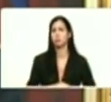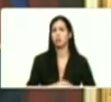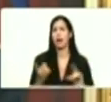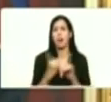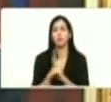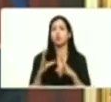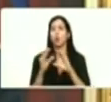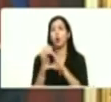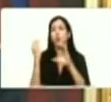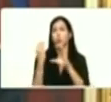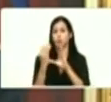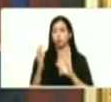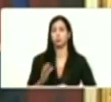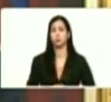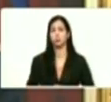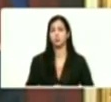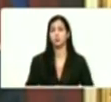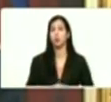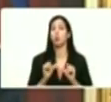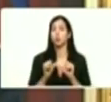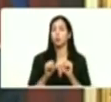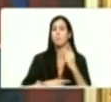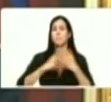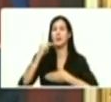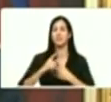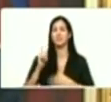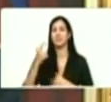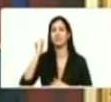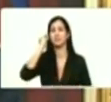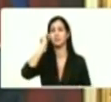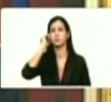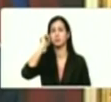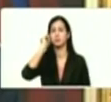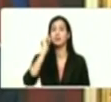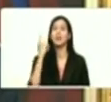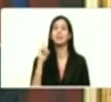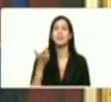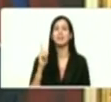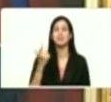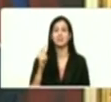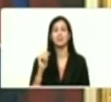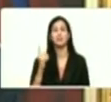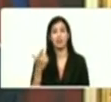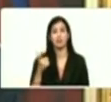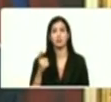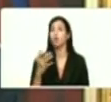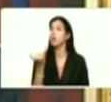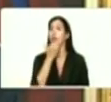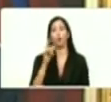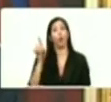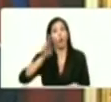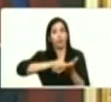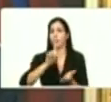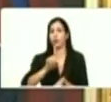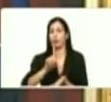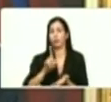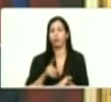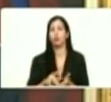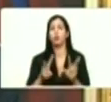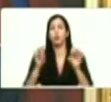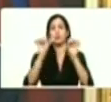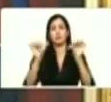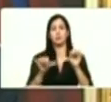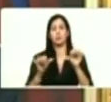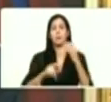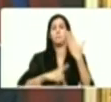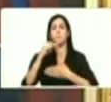y mantener el plan de los taxis ya con los nuevos esquemas para que no se repitan los errores que se cometieron los nuevos esquemas con el plan